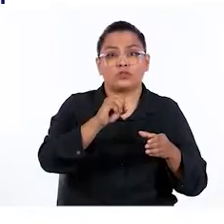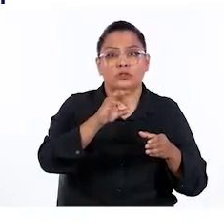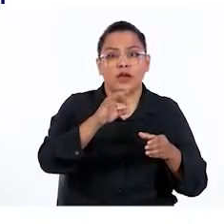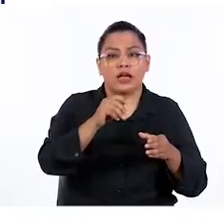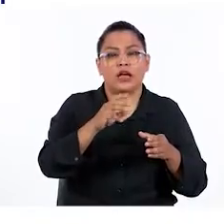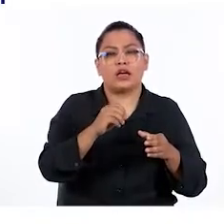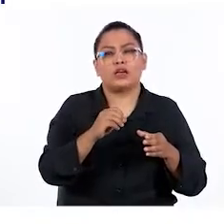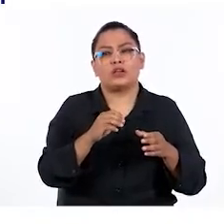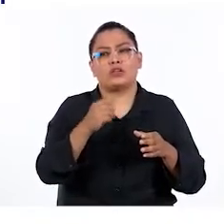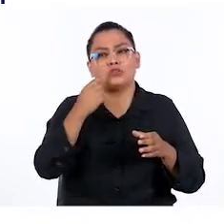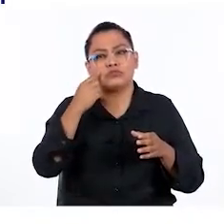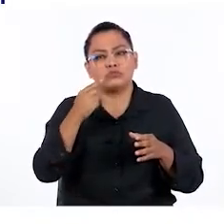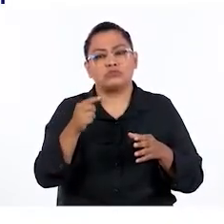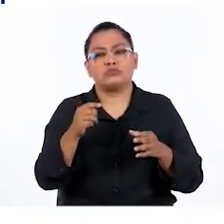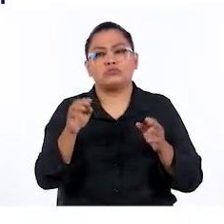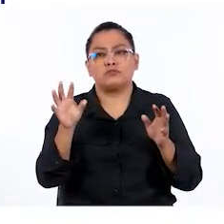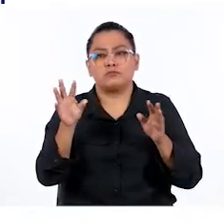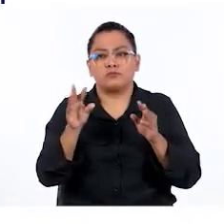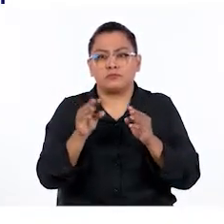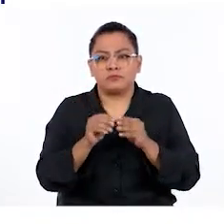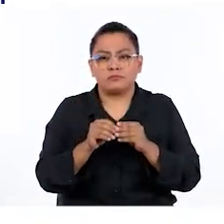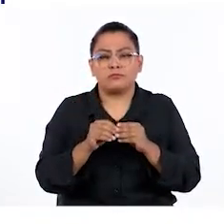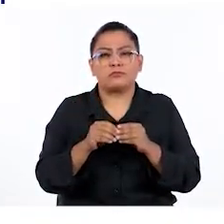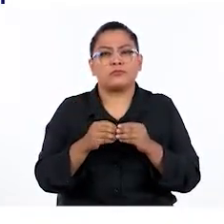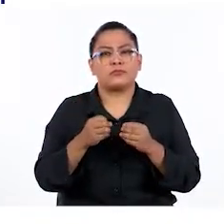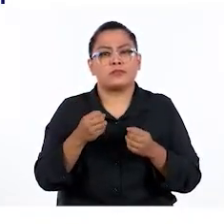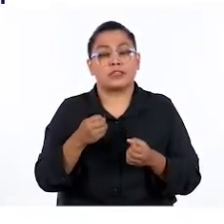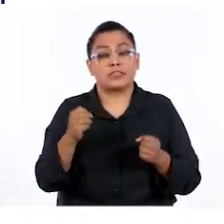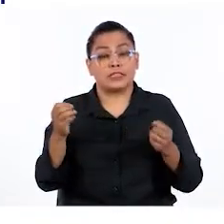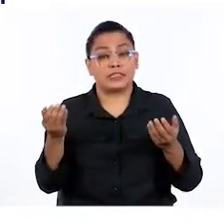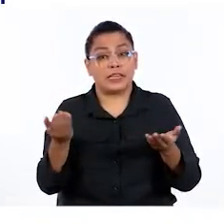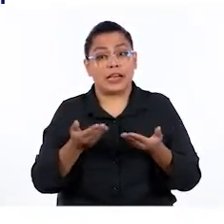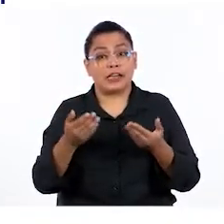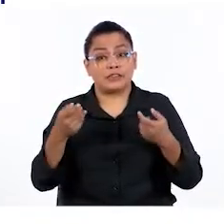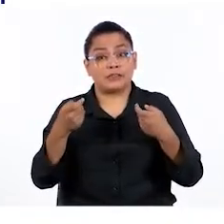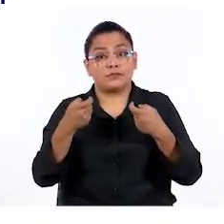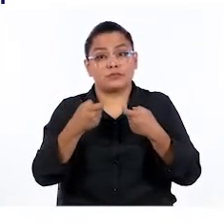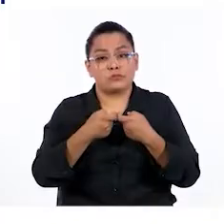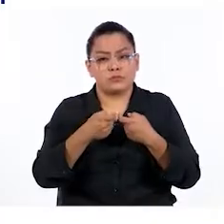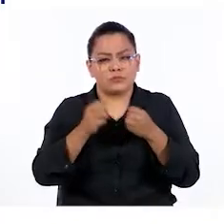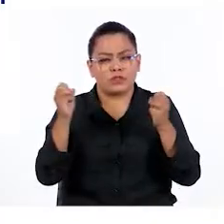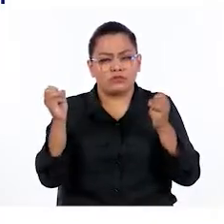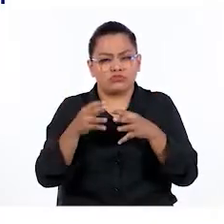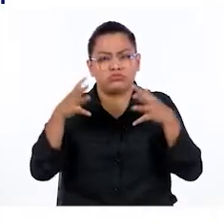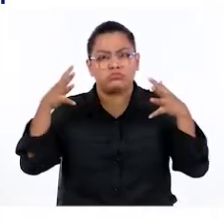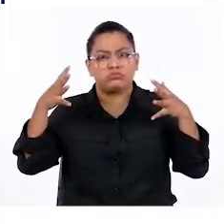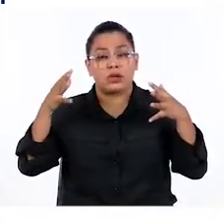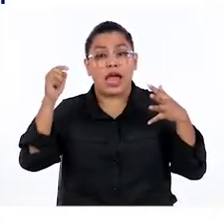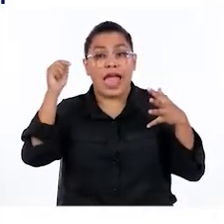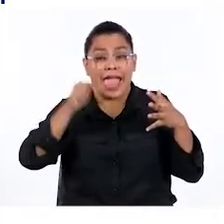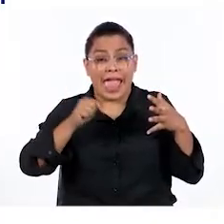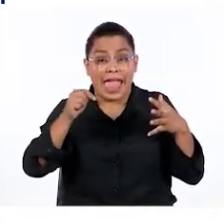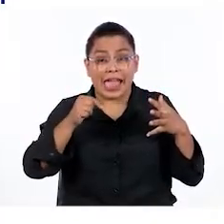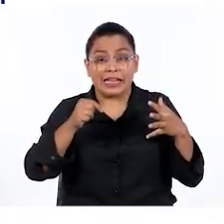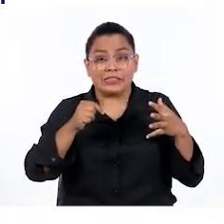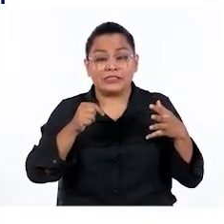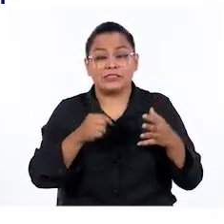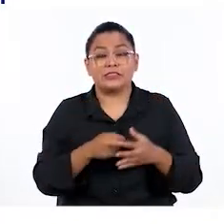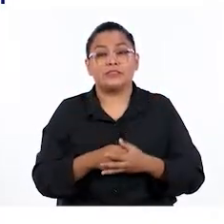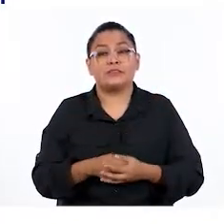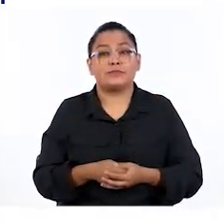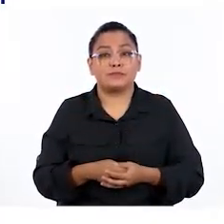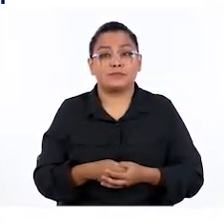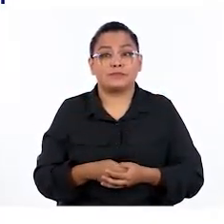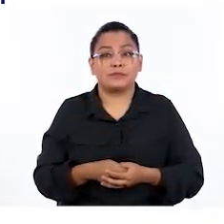una repulsión electrostática que ocasionaba una explosión. Esa explosión es desencadenada gracias